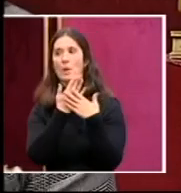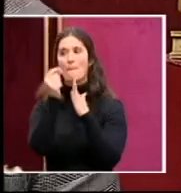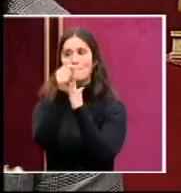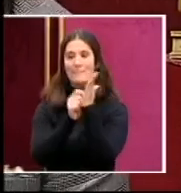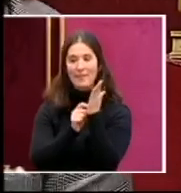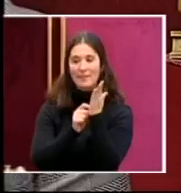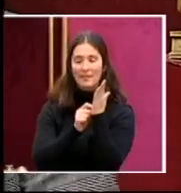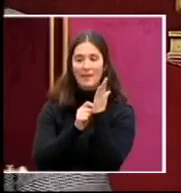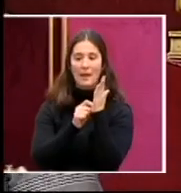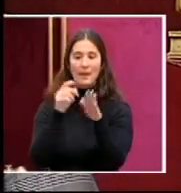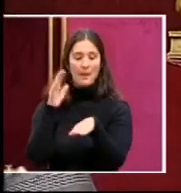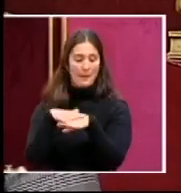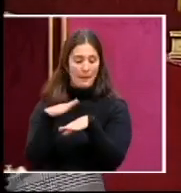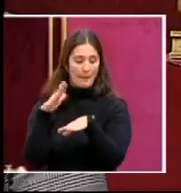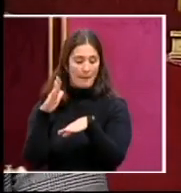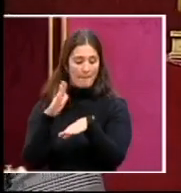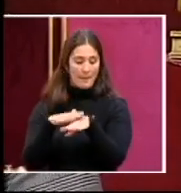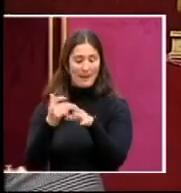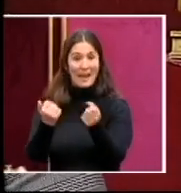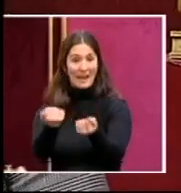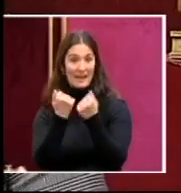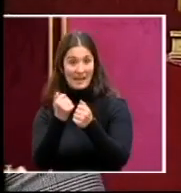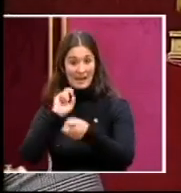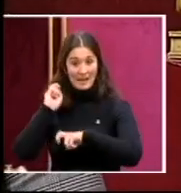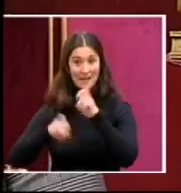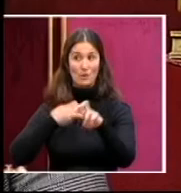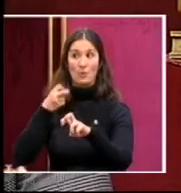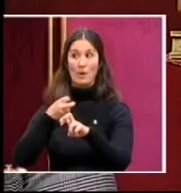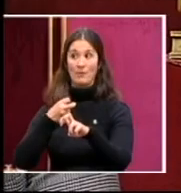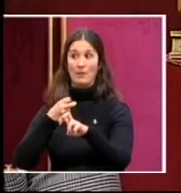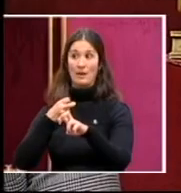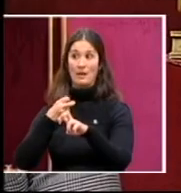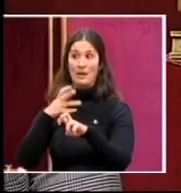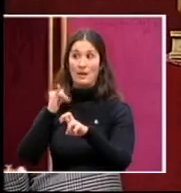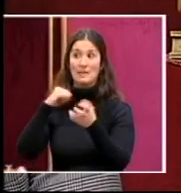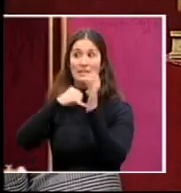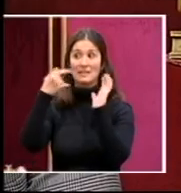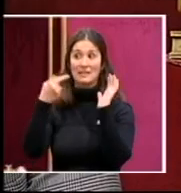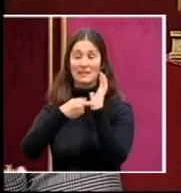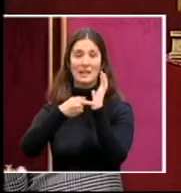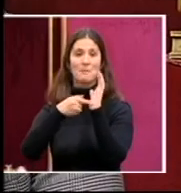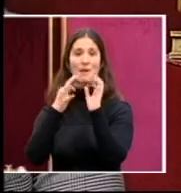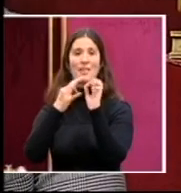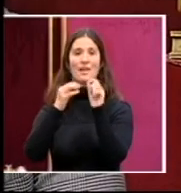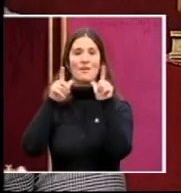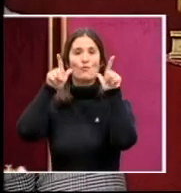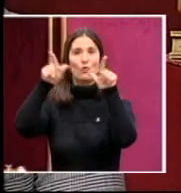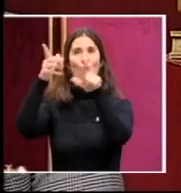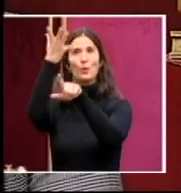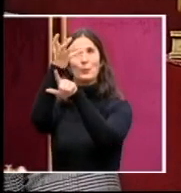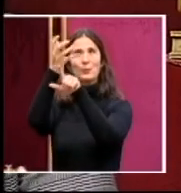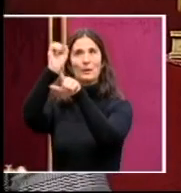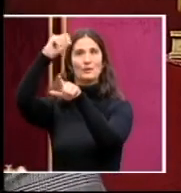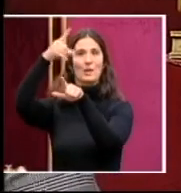medidas para energías renovables y los sistemas de colocación de placas fotovoltaicas en las